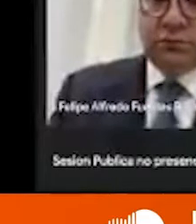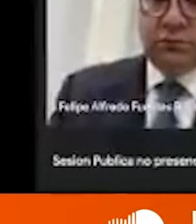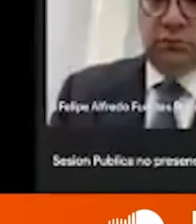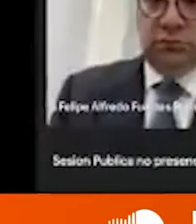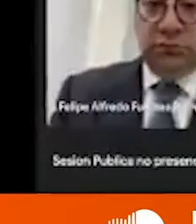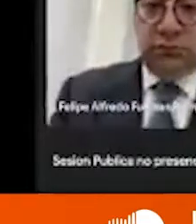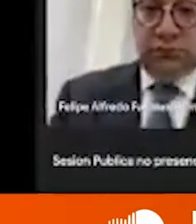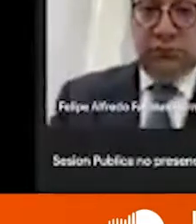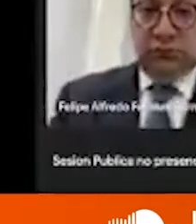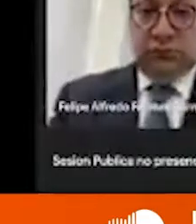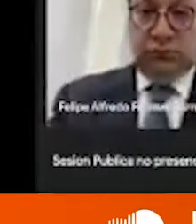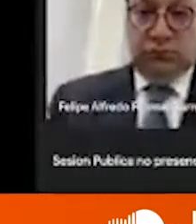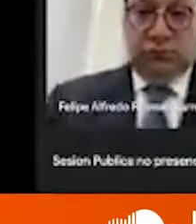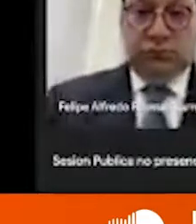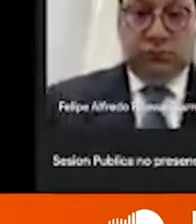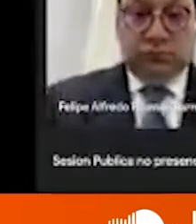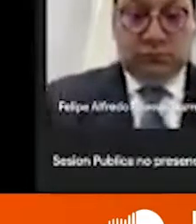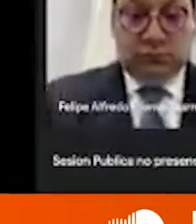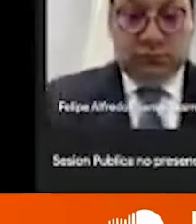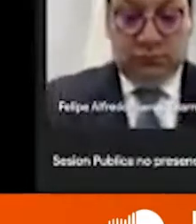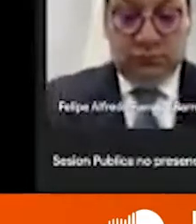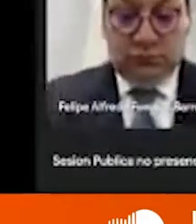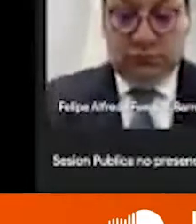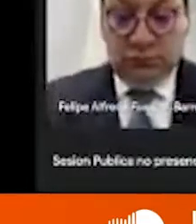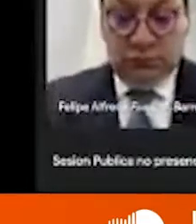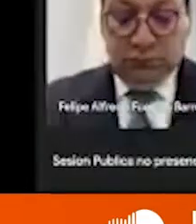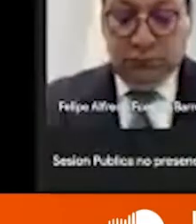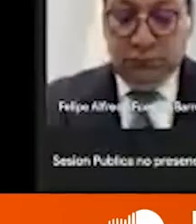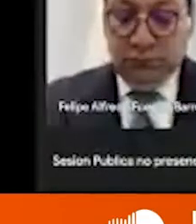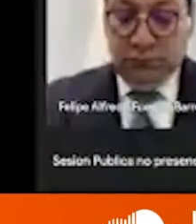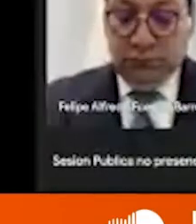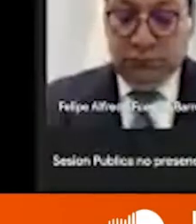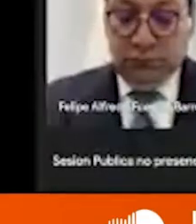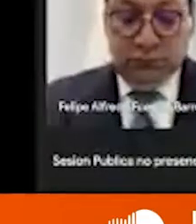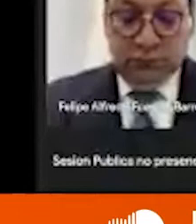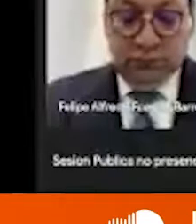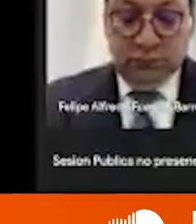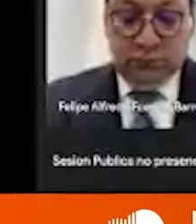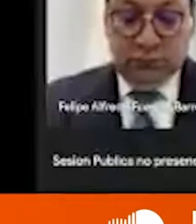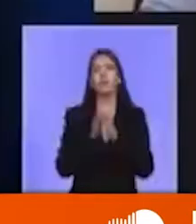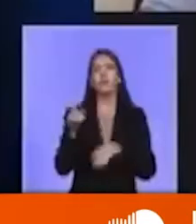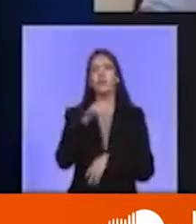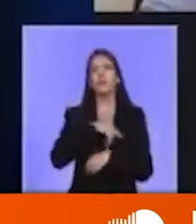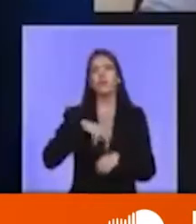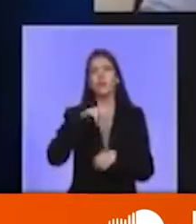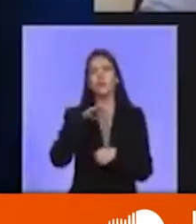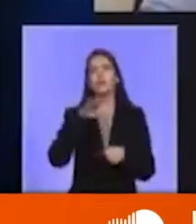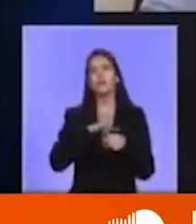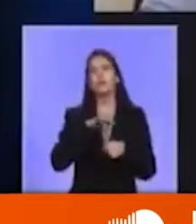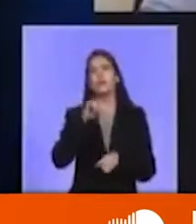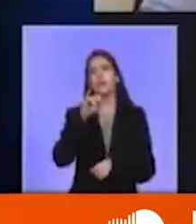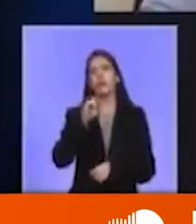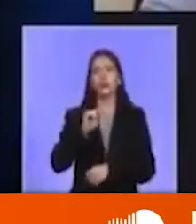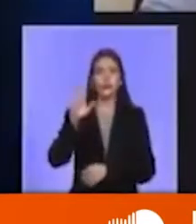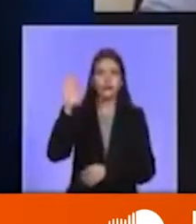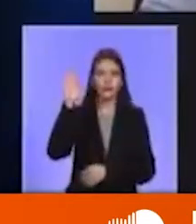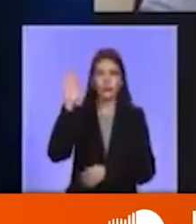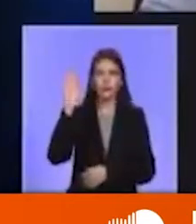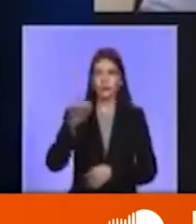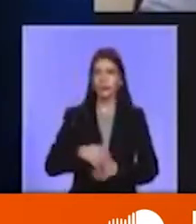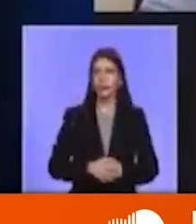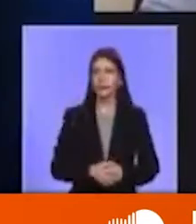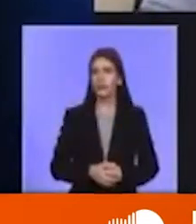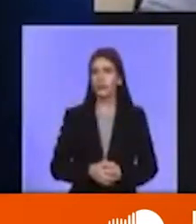hubo indignación, hubo reclamos, tuvo que rectificar y disculparse, pero evidentemente al interior del Tribunal Electoral del Poder Judicial Federal, que es la